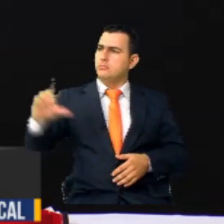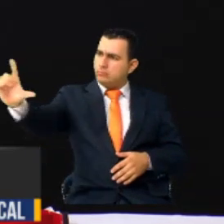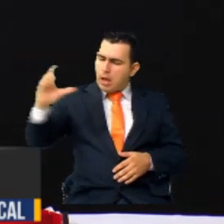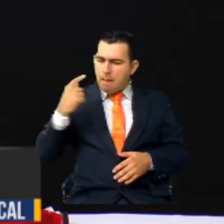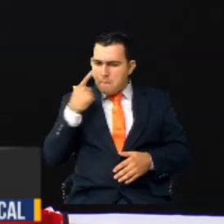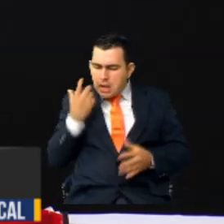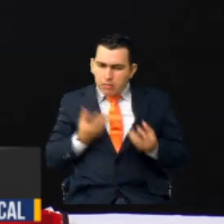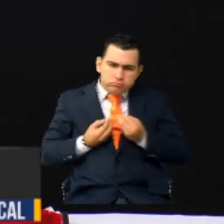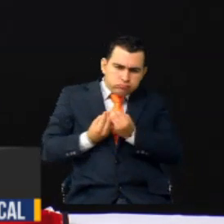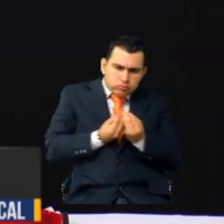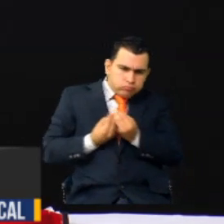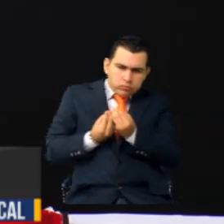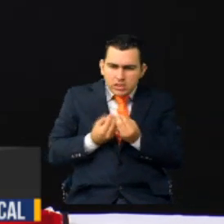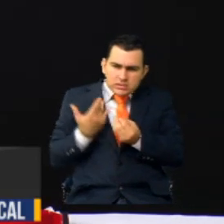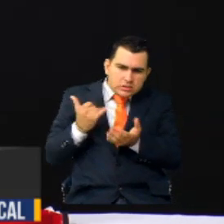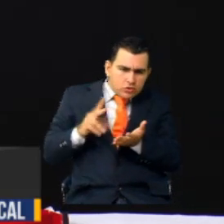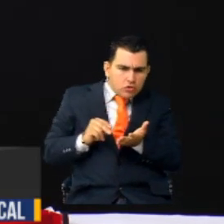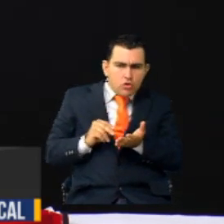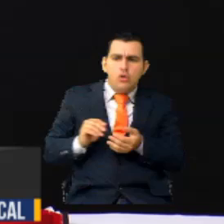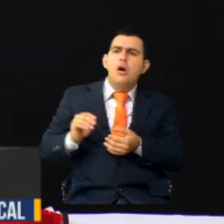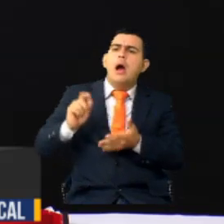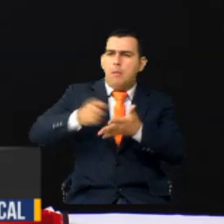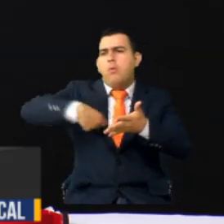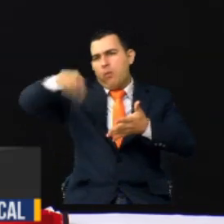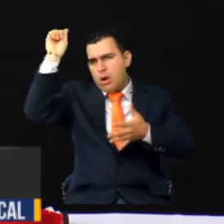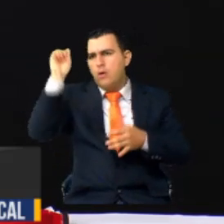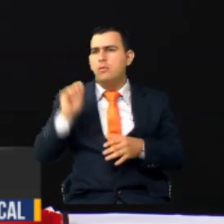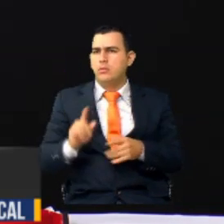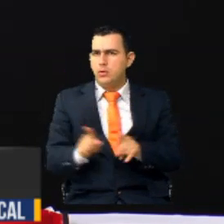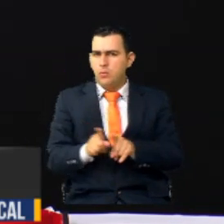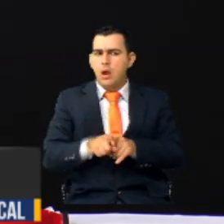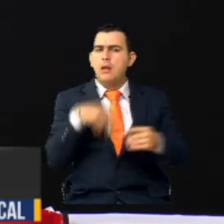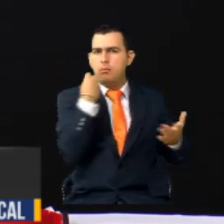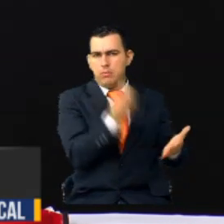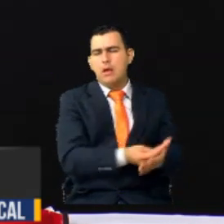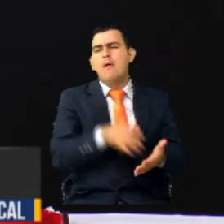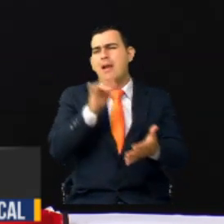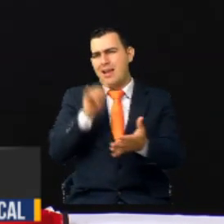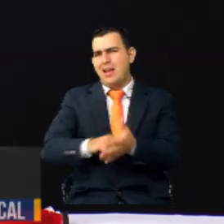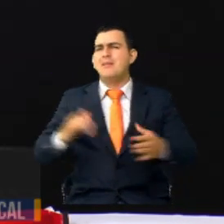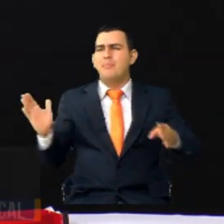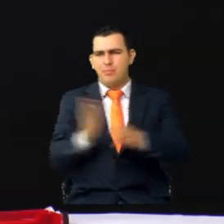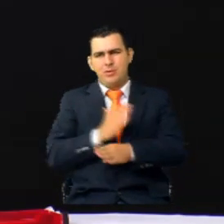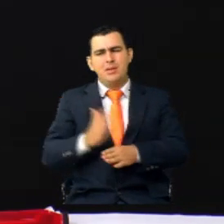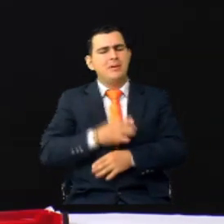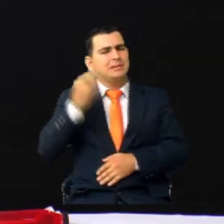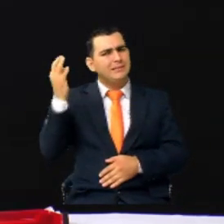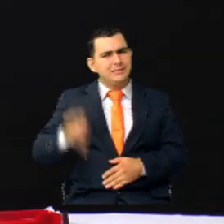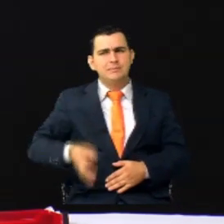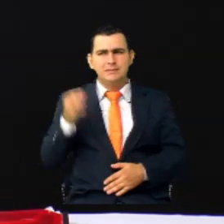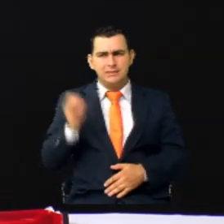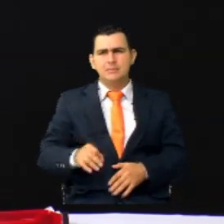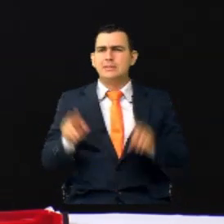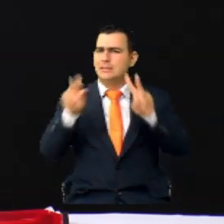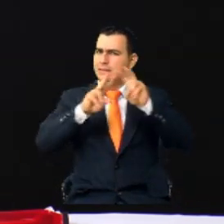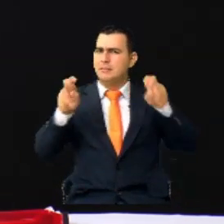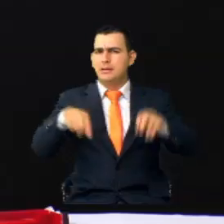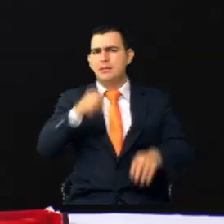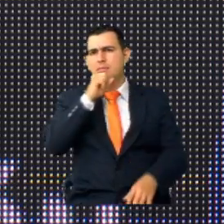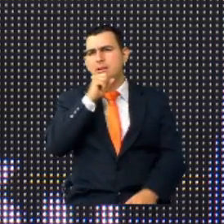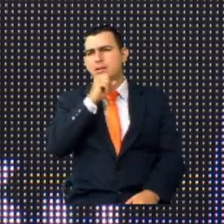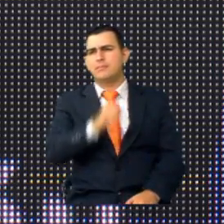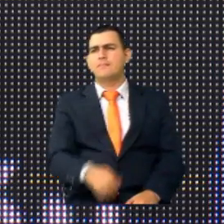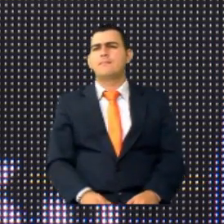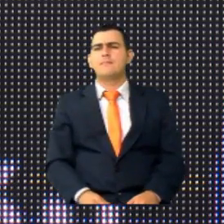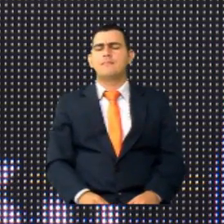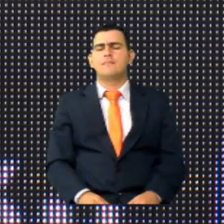que se debata la adición y luego se hagan efectivos esos pagos. Esa es la dificultad prioritaria que hemos tenido con ese tema en Barranca.